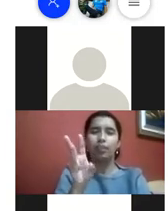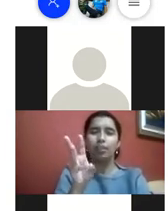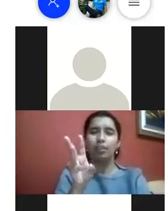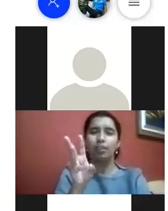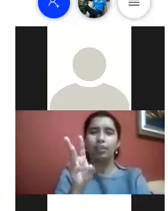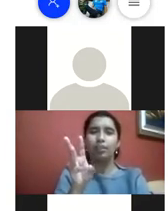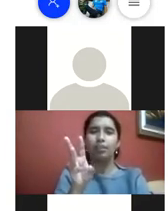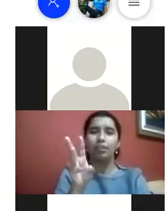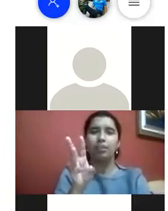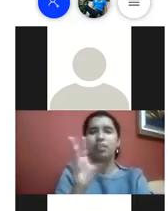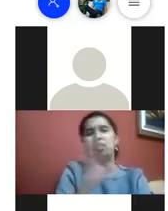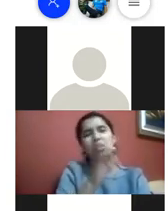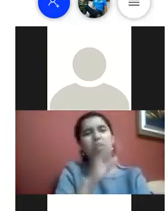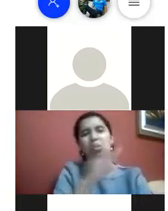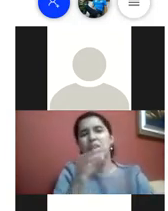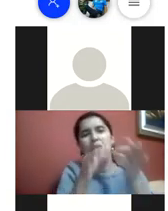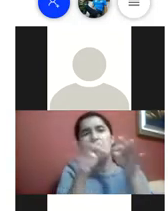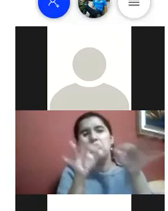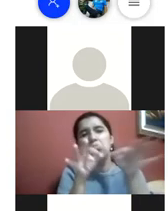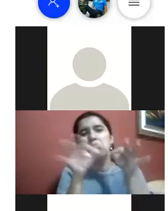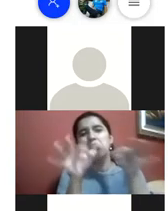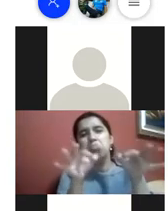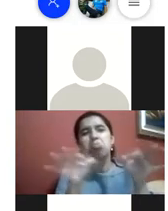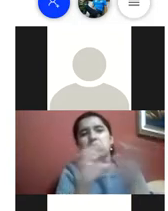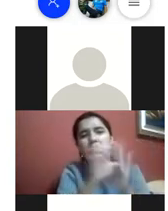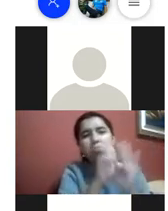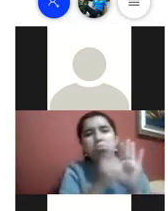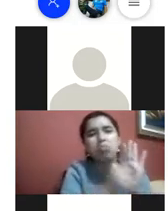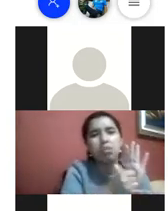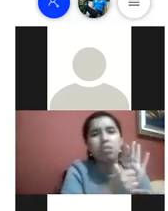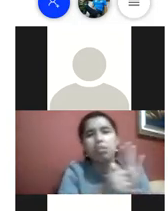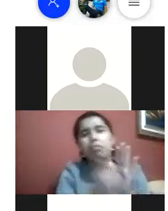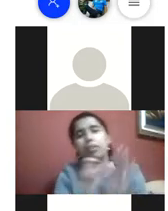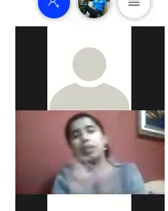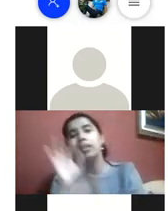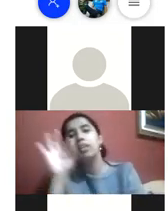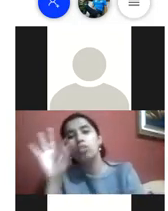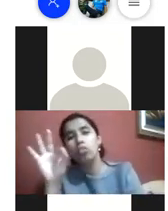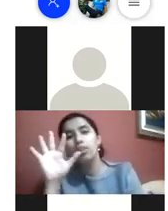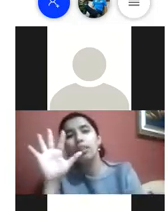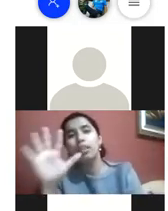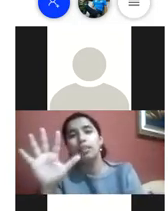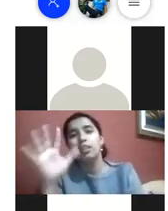sirve para todos los ejercicios, con tal que el nivel de confianza sea 95.